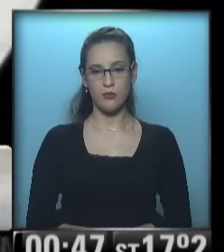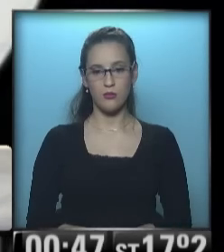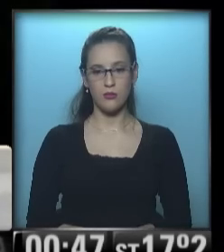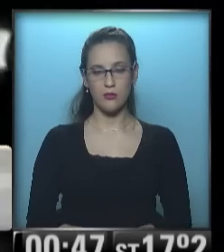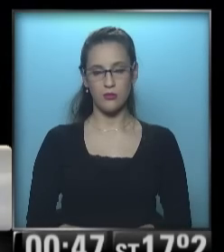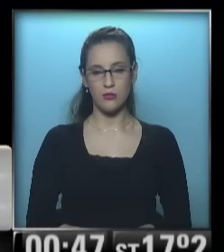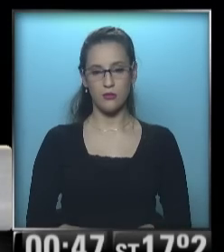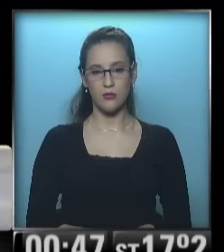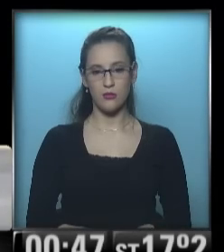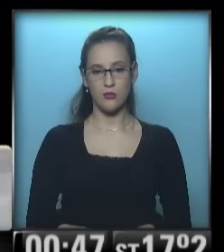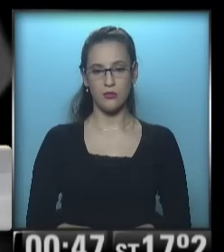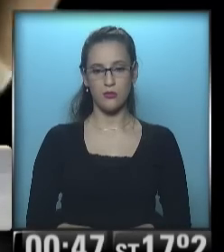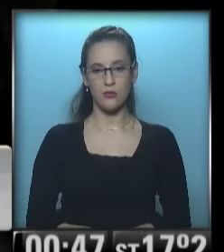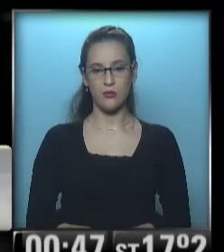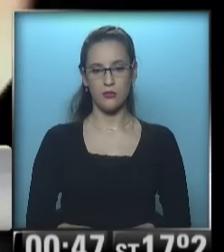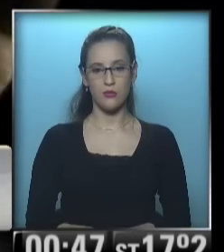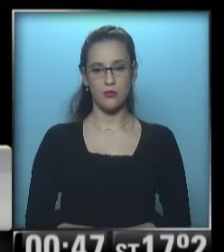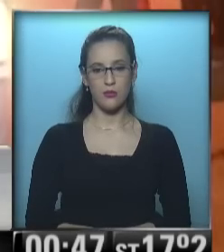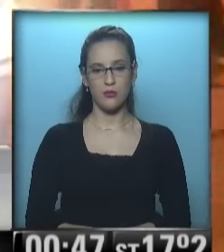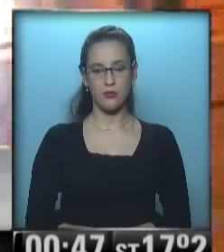poner el dedo en la llaga.